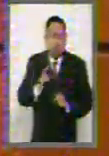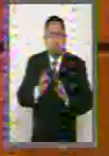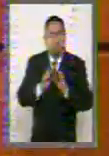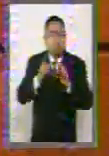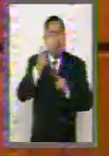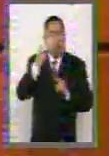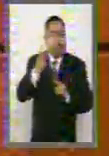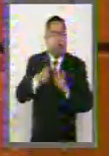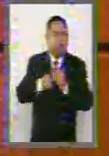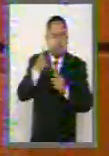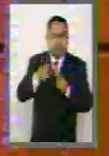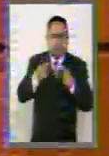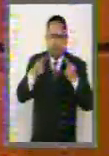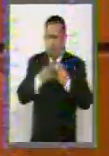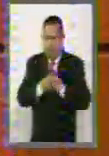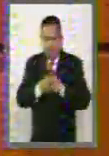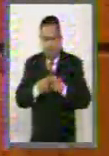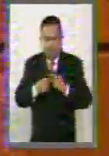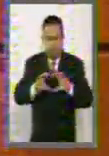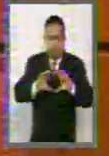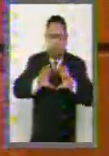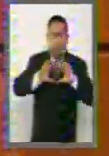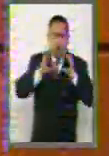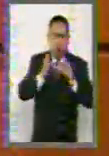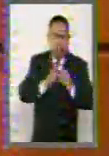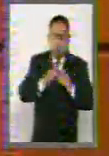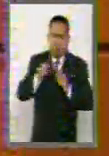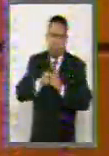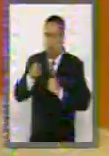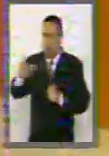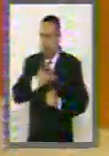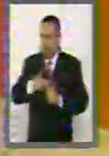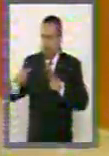controversias entre Congreso y Ejecutivo,